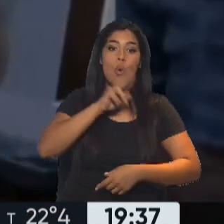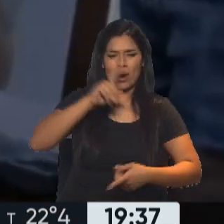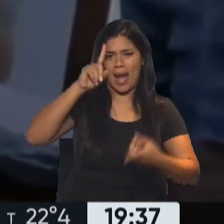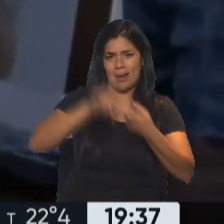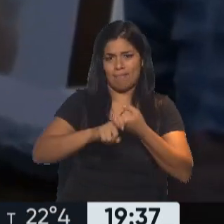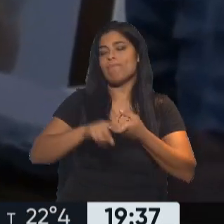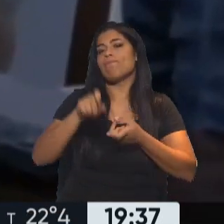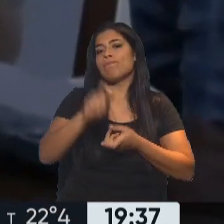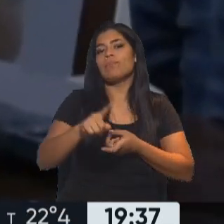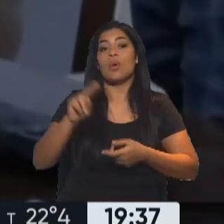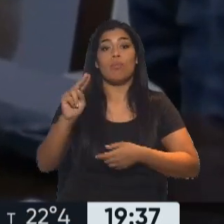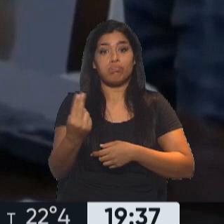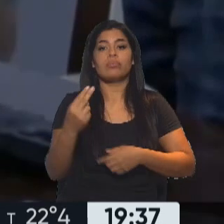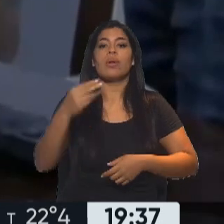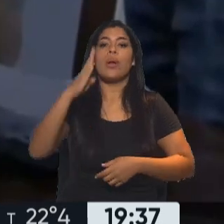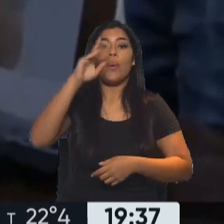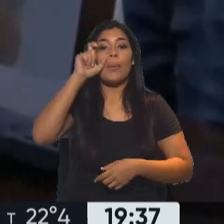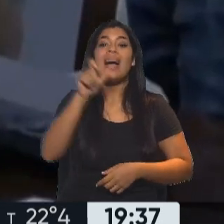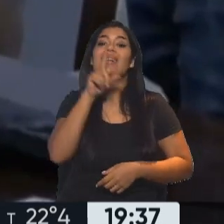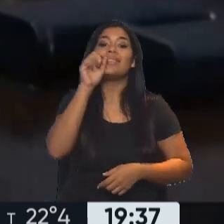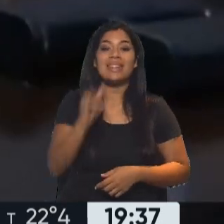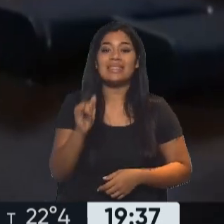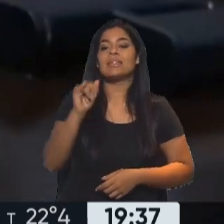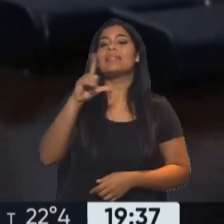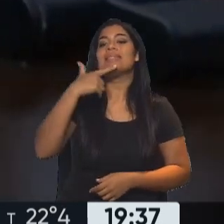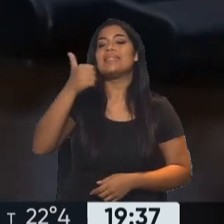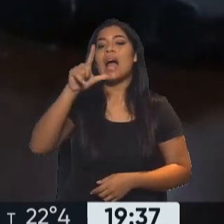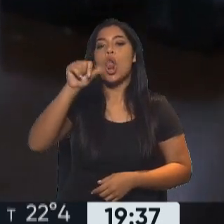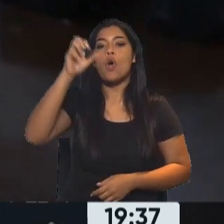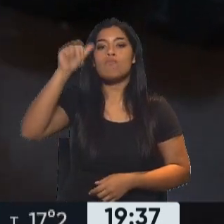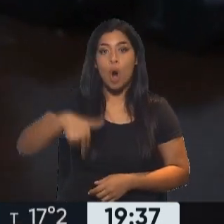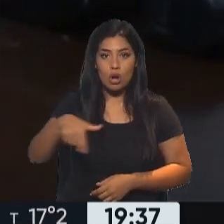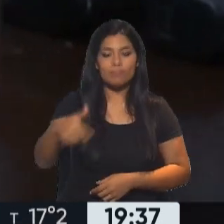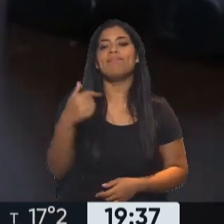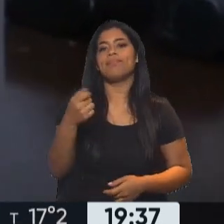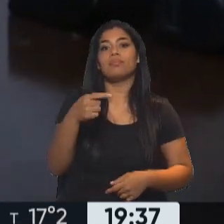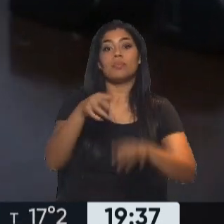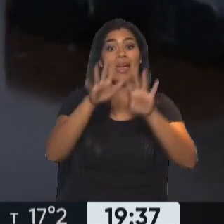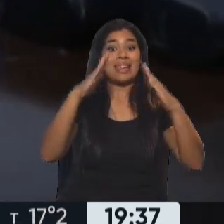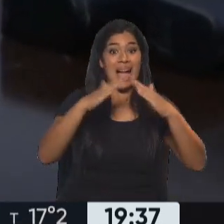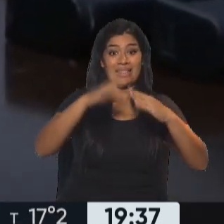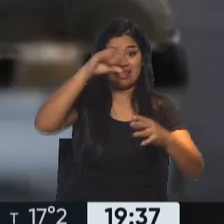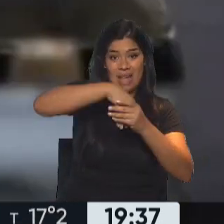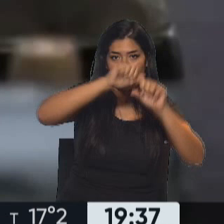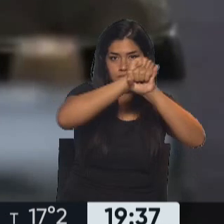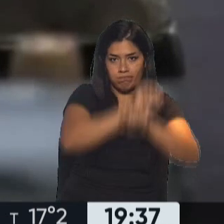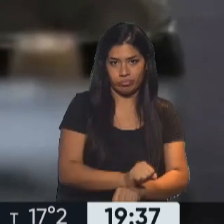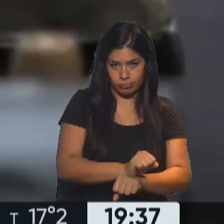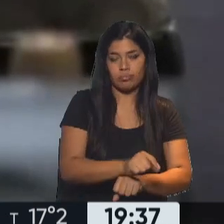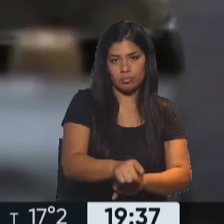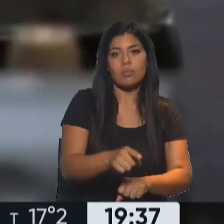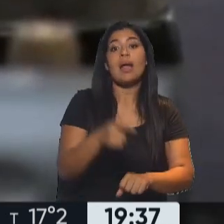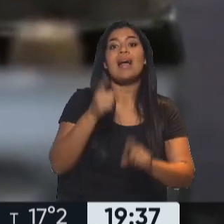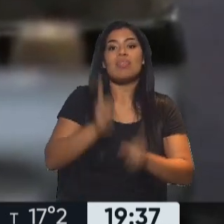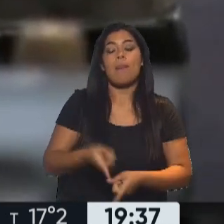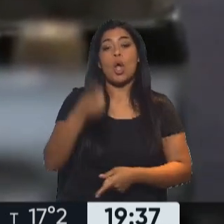quien permanecerá con este arresto domiciliario que les comentaba sin permiso de salidas y bajo control policial